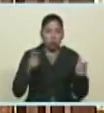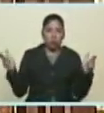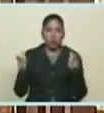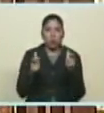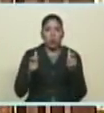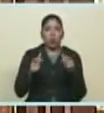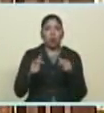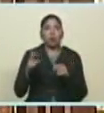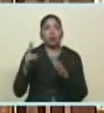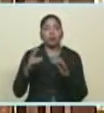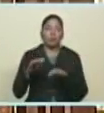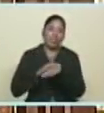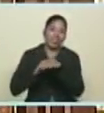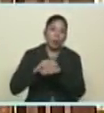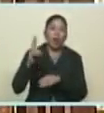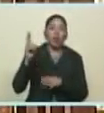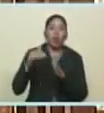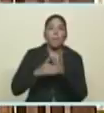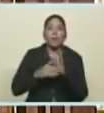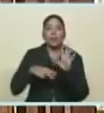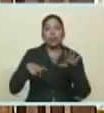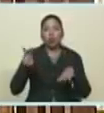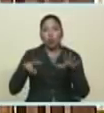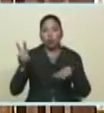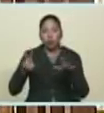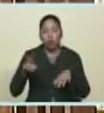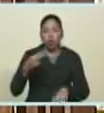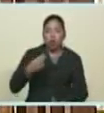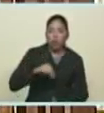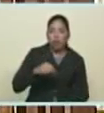2012, corrijo, noviembre, diciembre de